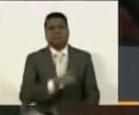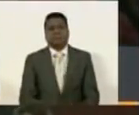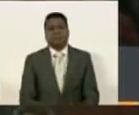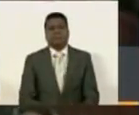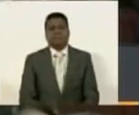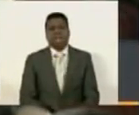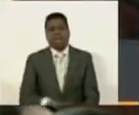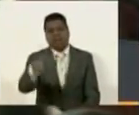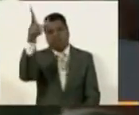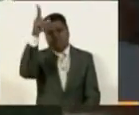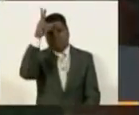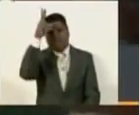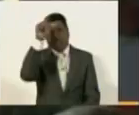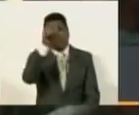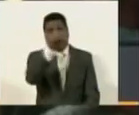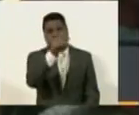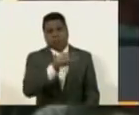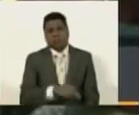Falcón,